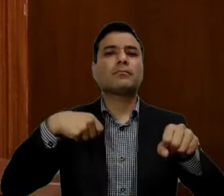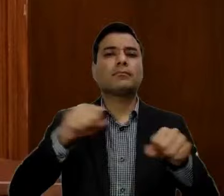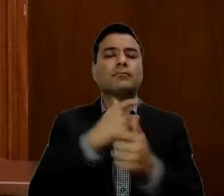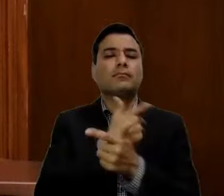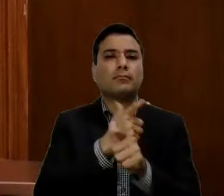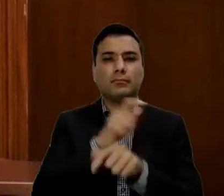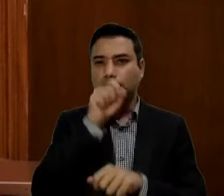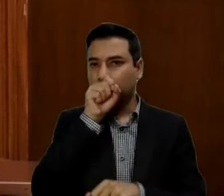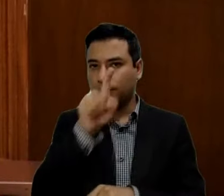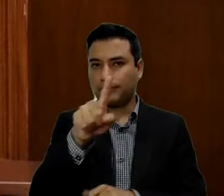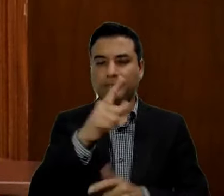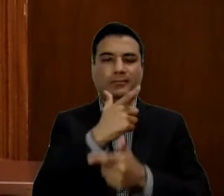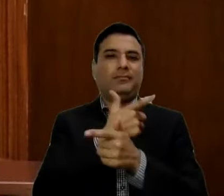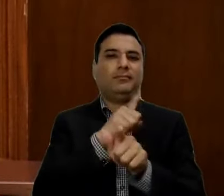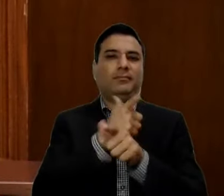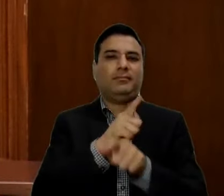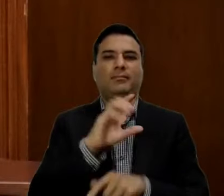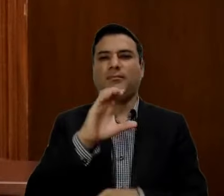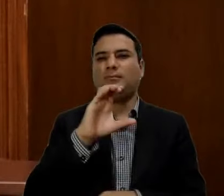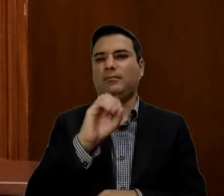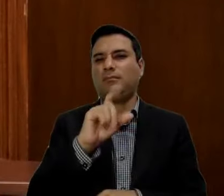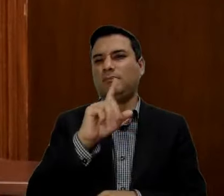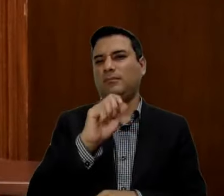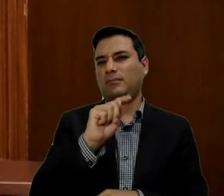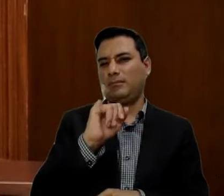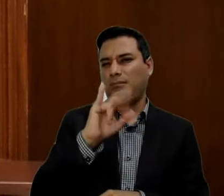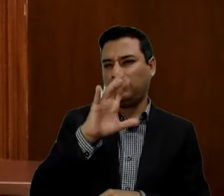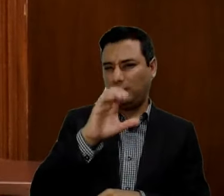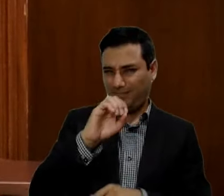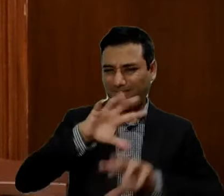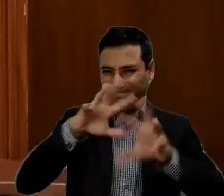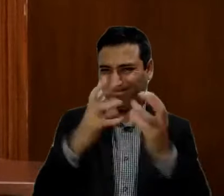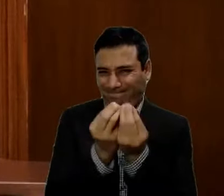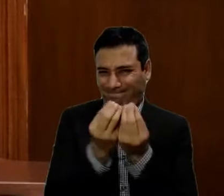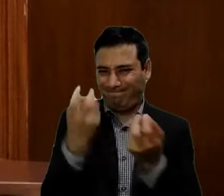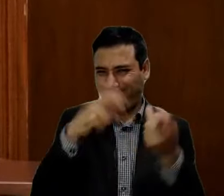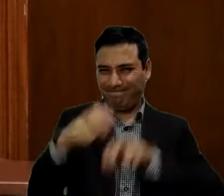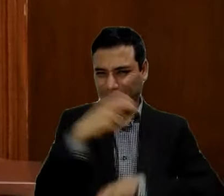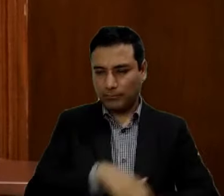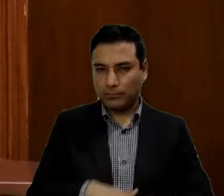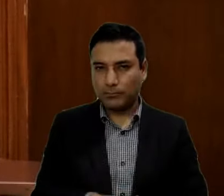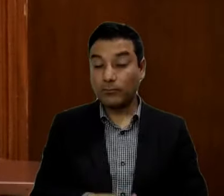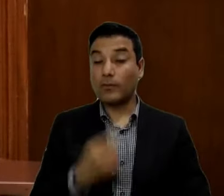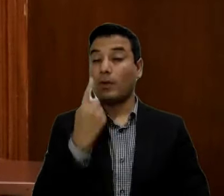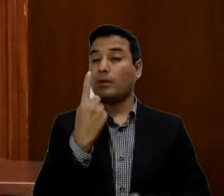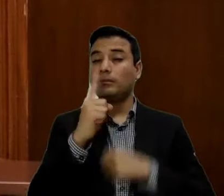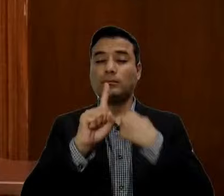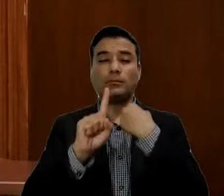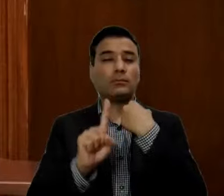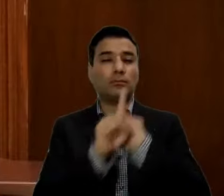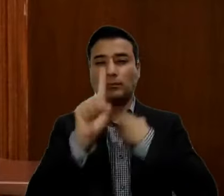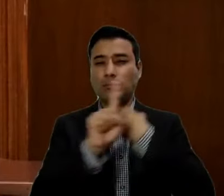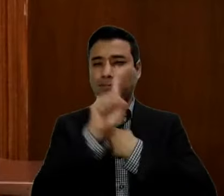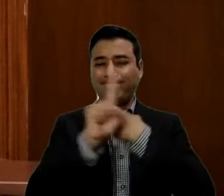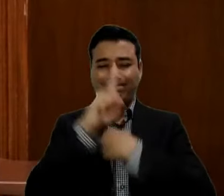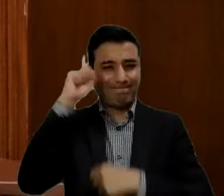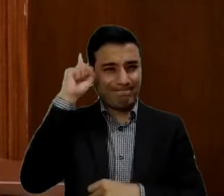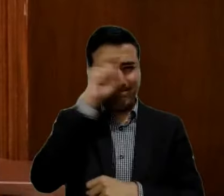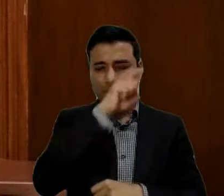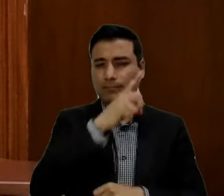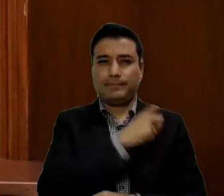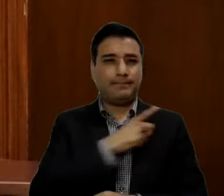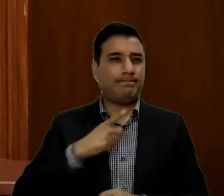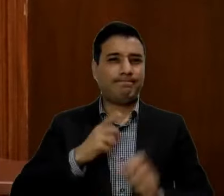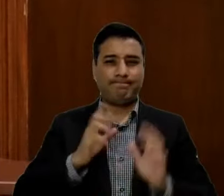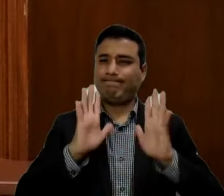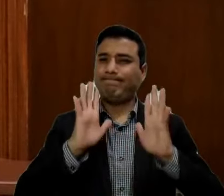taxi colectivo. Sin duda alguna, uno de los retos que estaremos atendiendo de manera conjunta entre